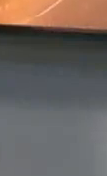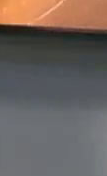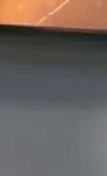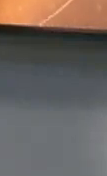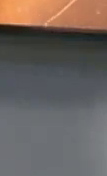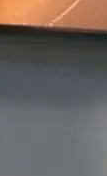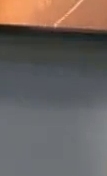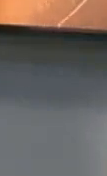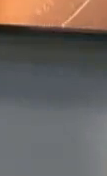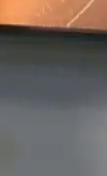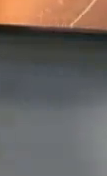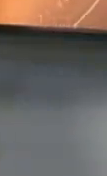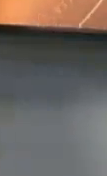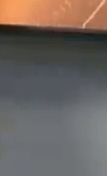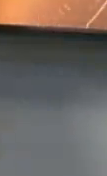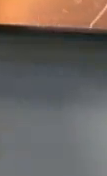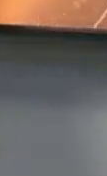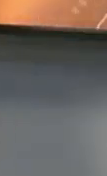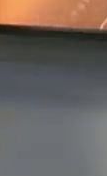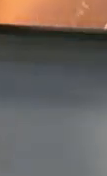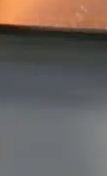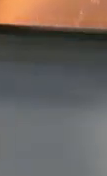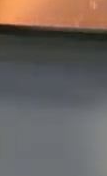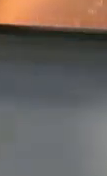Iniciarse el periodo escolar